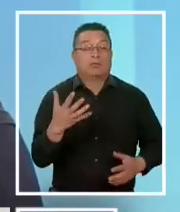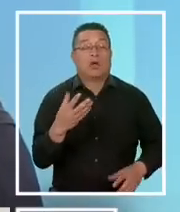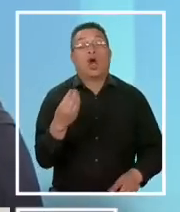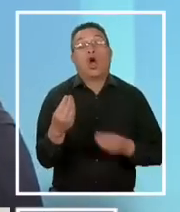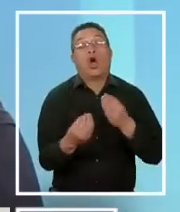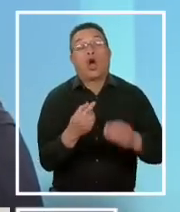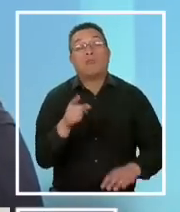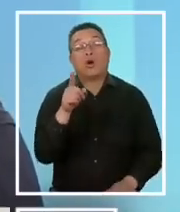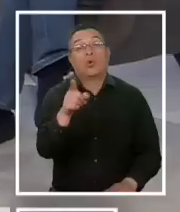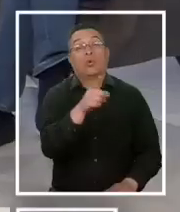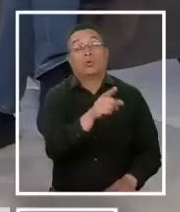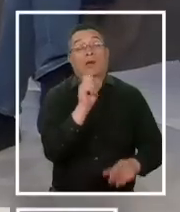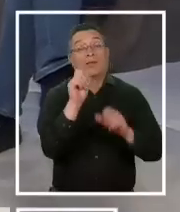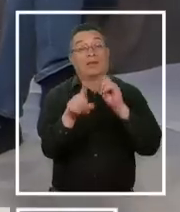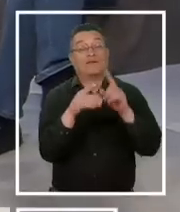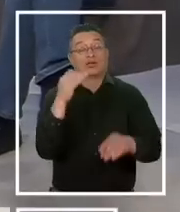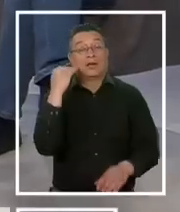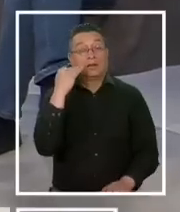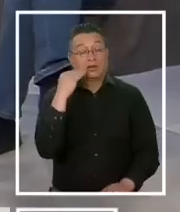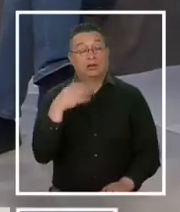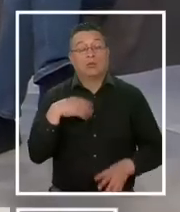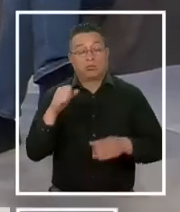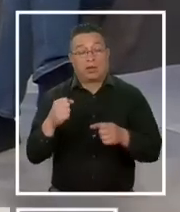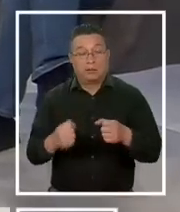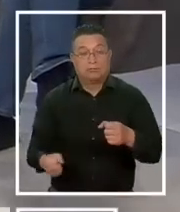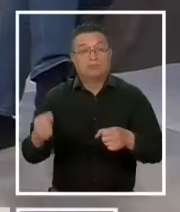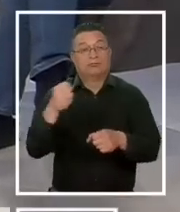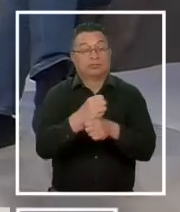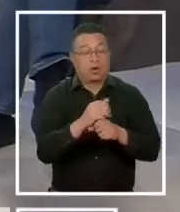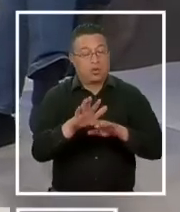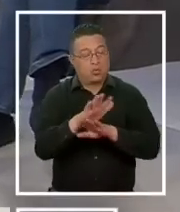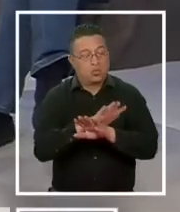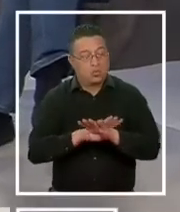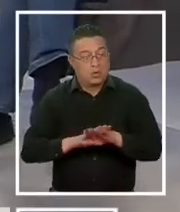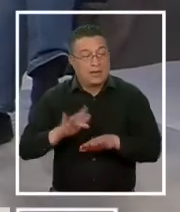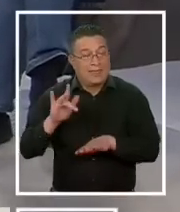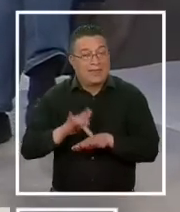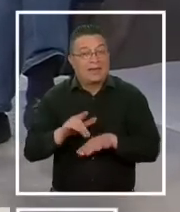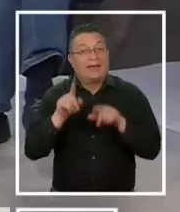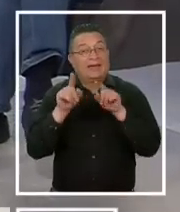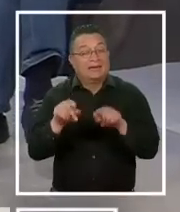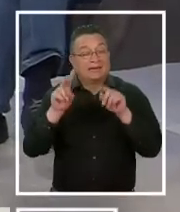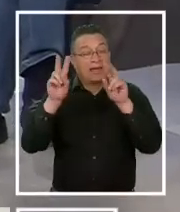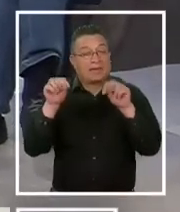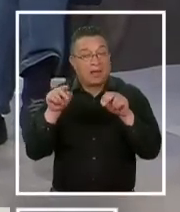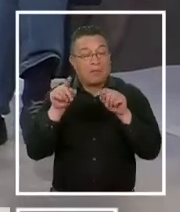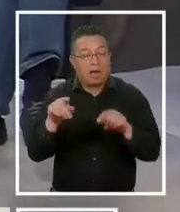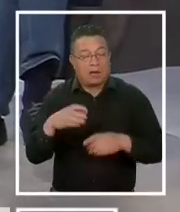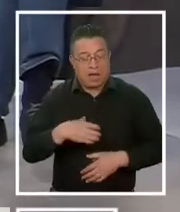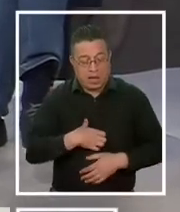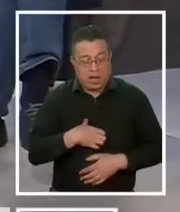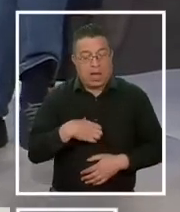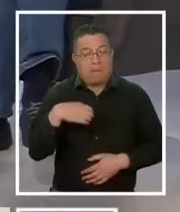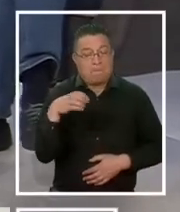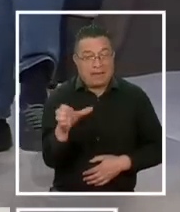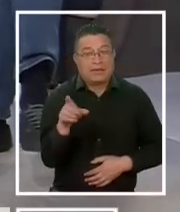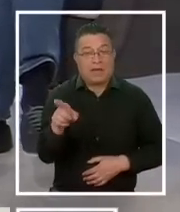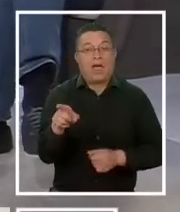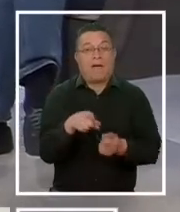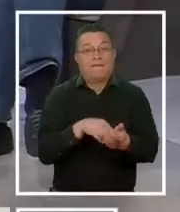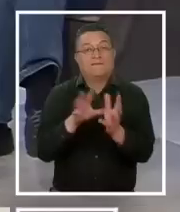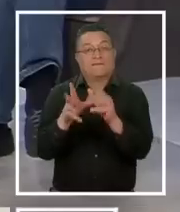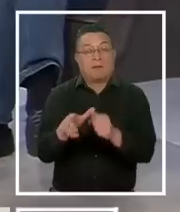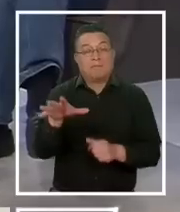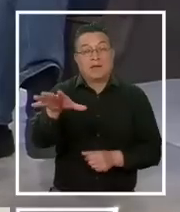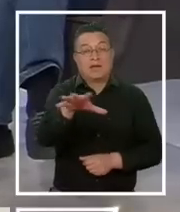que están en la defensoría y la niñez toman parte con mucho cuidado y delicadeza ese aspecto de empatía con con esa familia